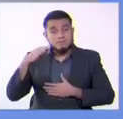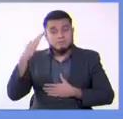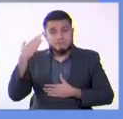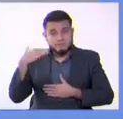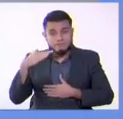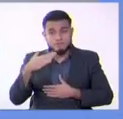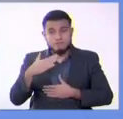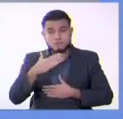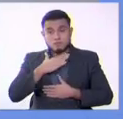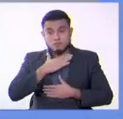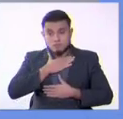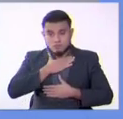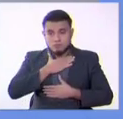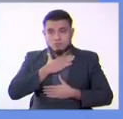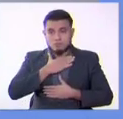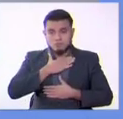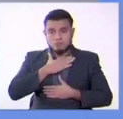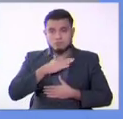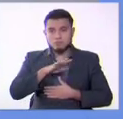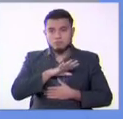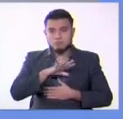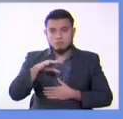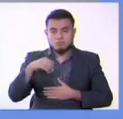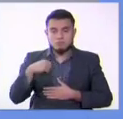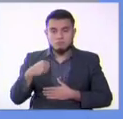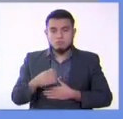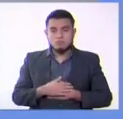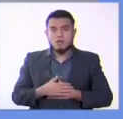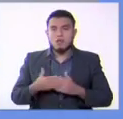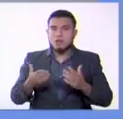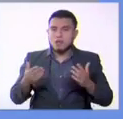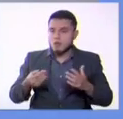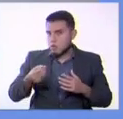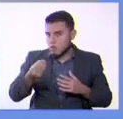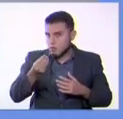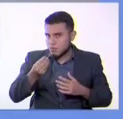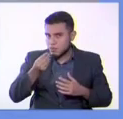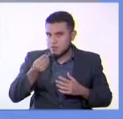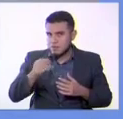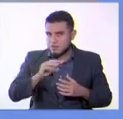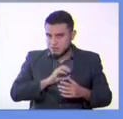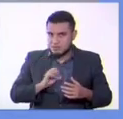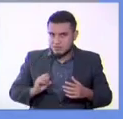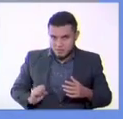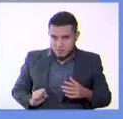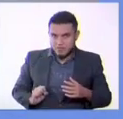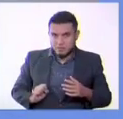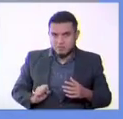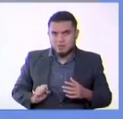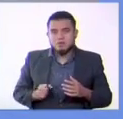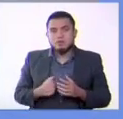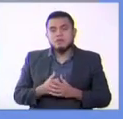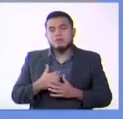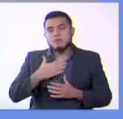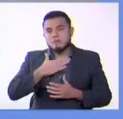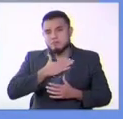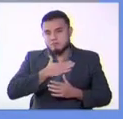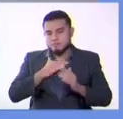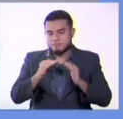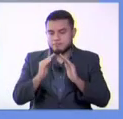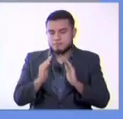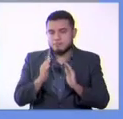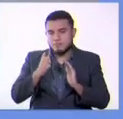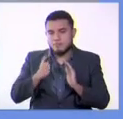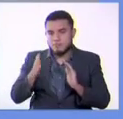mi caso, mi familia hace comidas típicas, mis vecinos, algunos